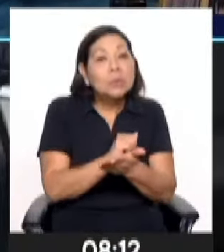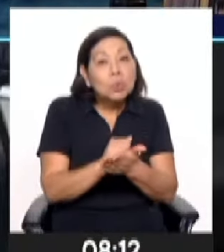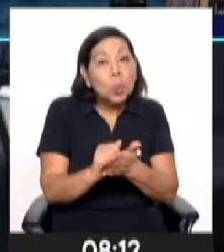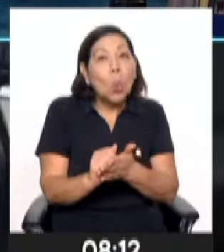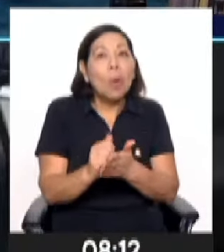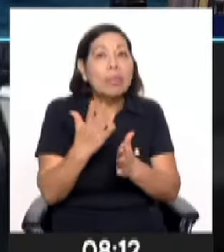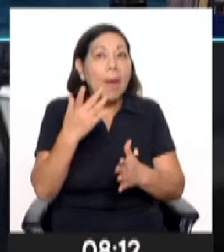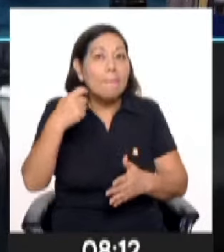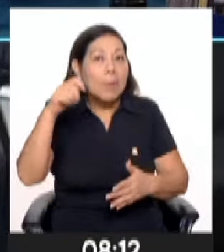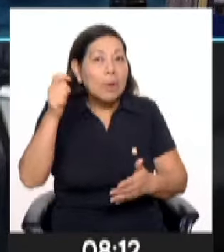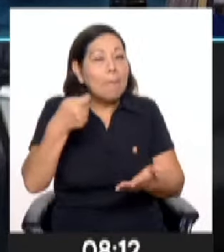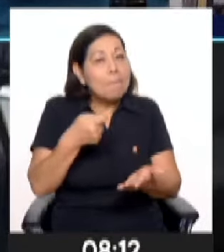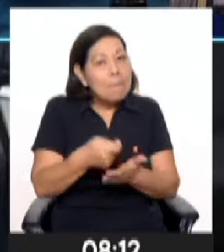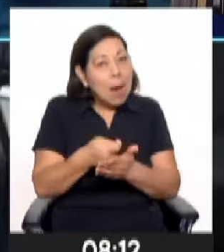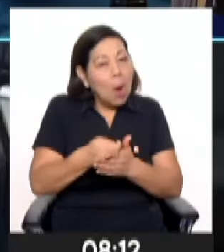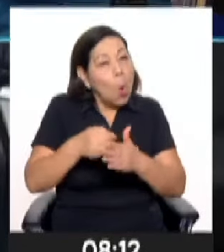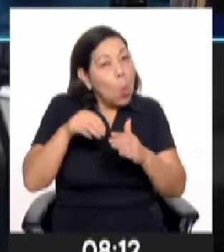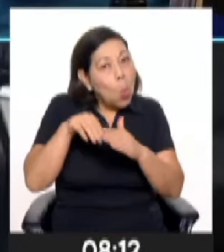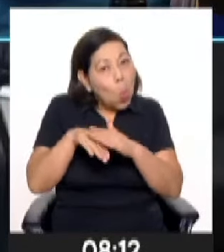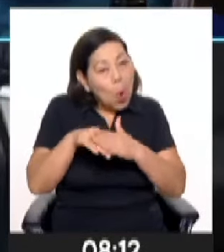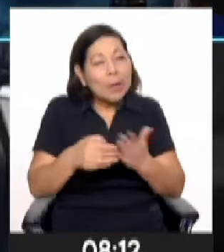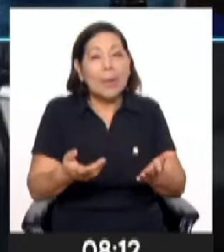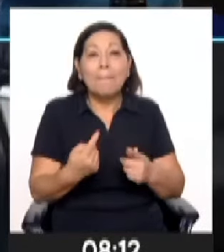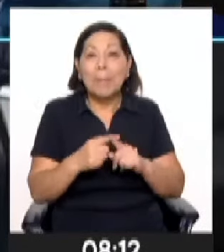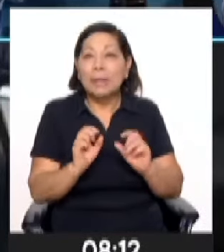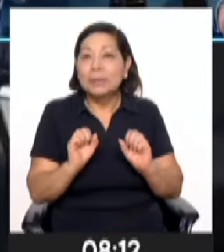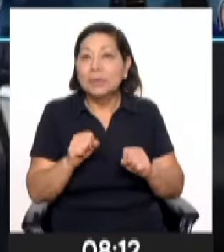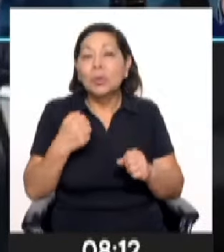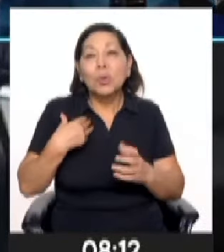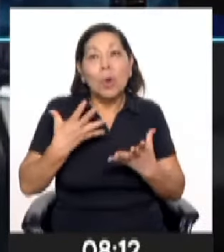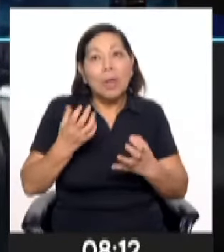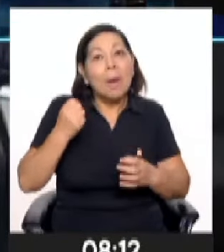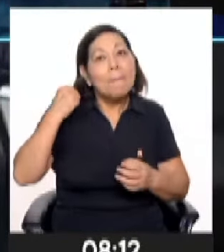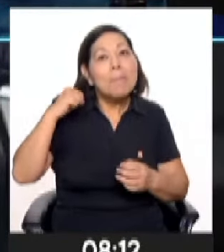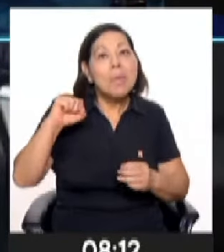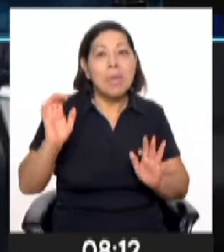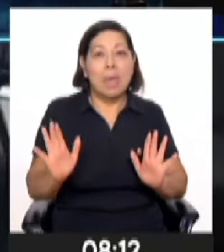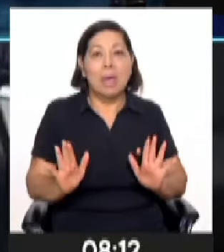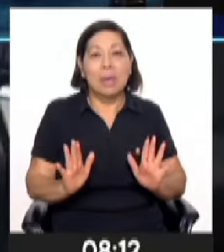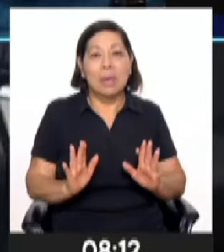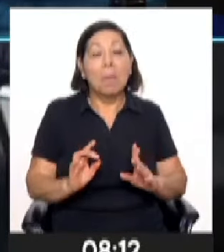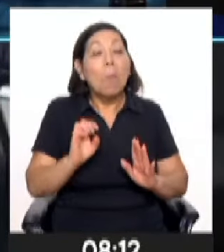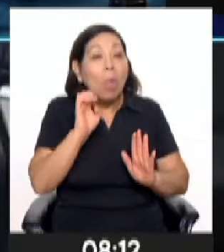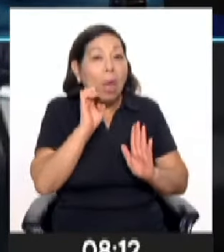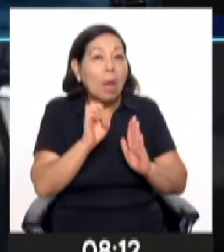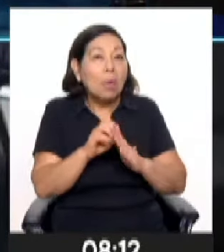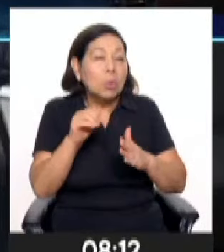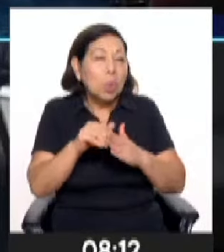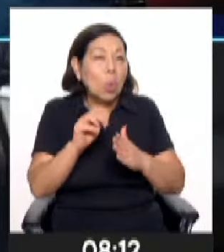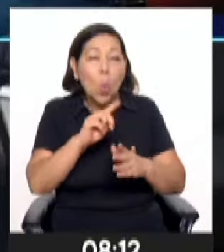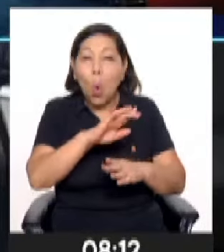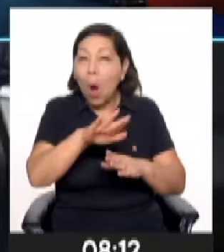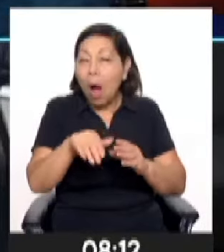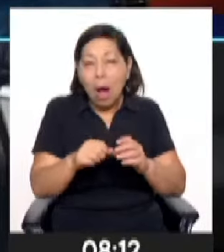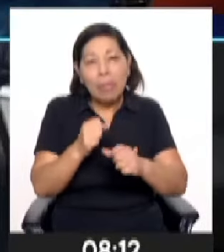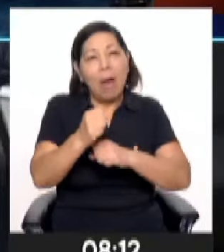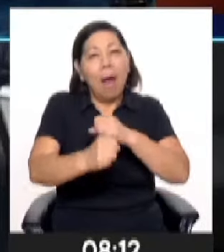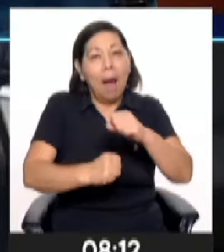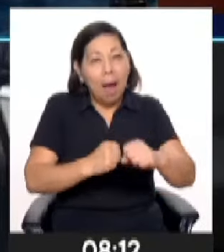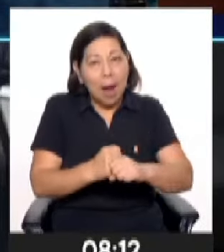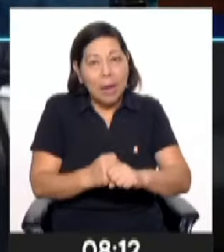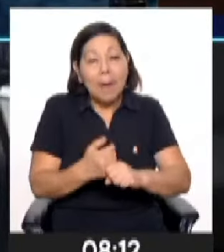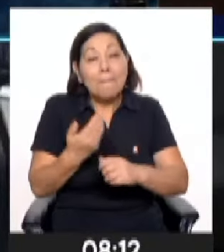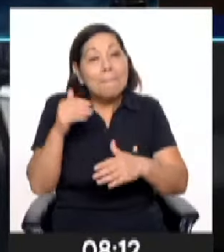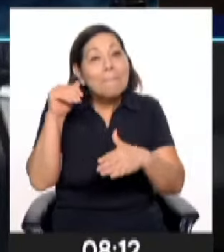mensualmente el 10% de mis ingresos para algún objetivo tipo un viaje. Por ejemplo, ¿no? Para este viaje, yo pude haber ahorrado durante todo el año el 10% de mis ingresos y